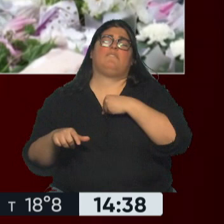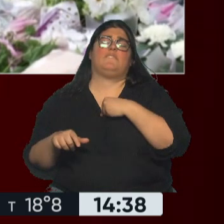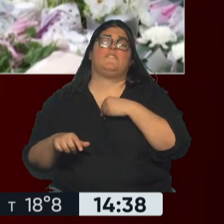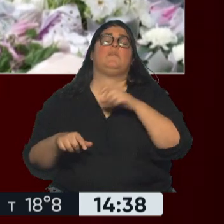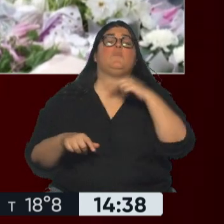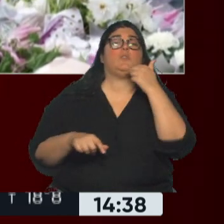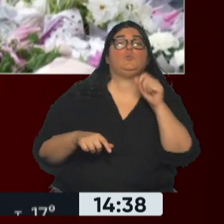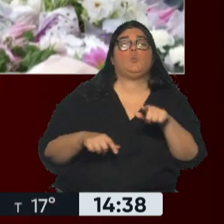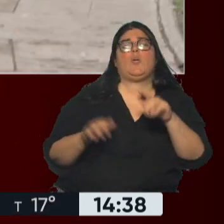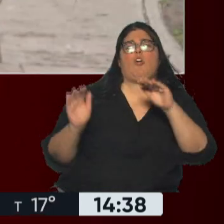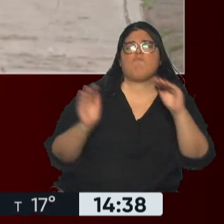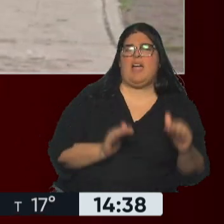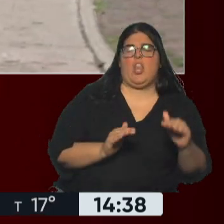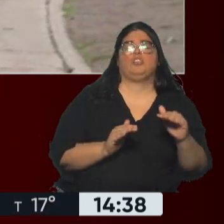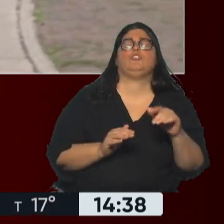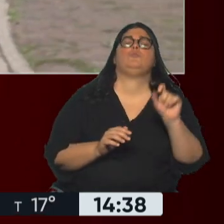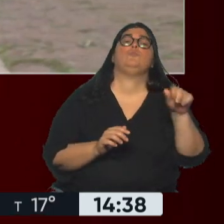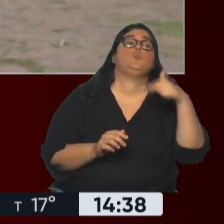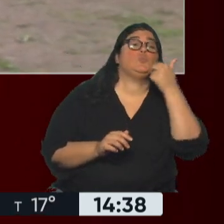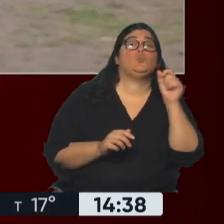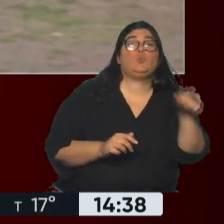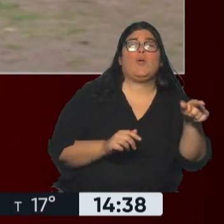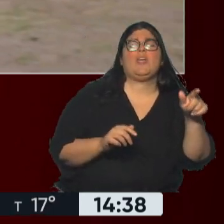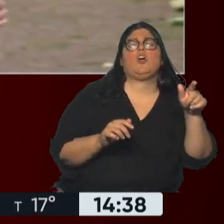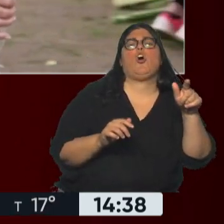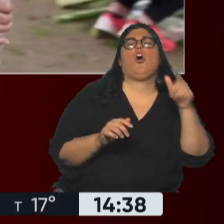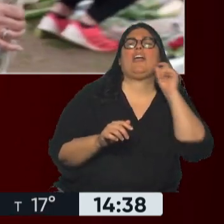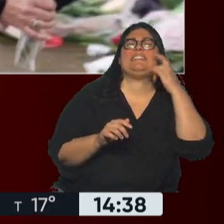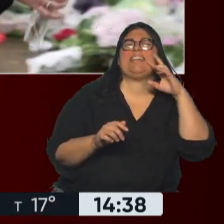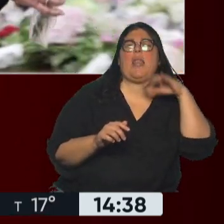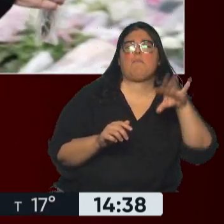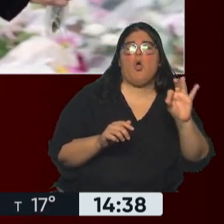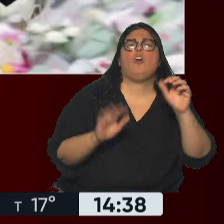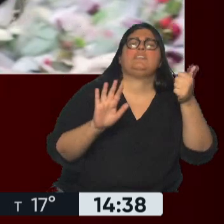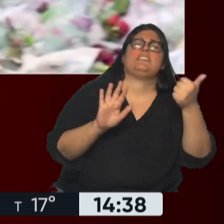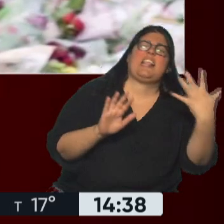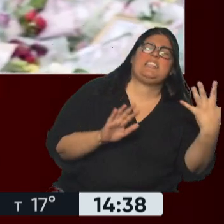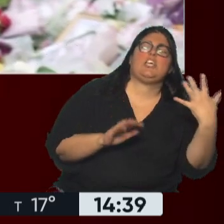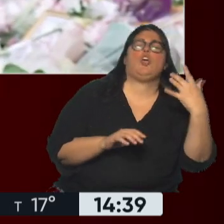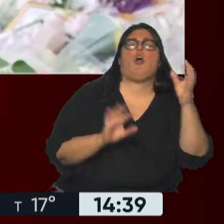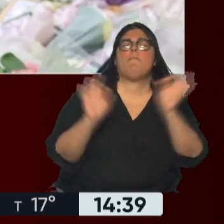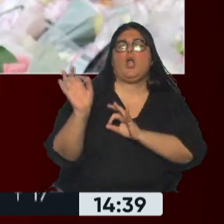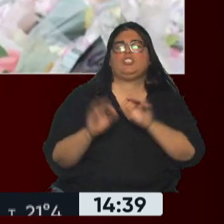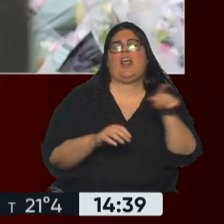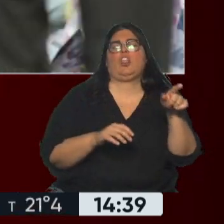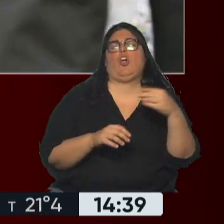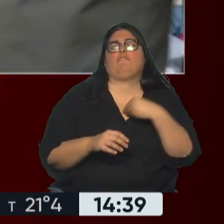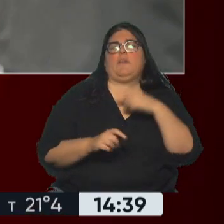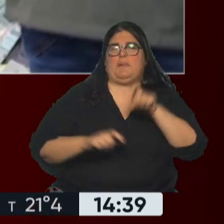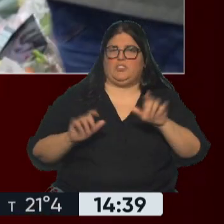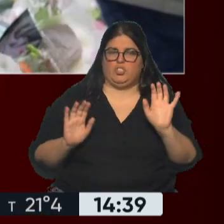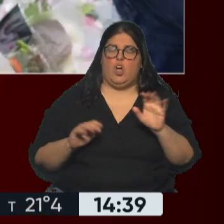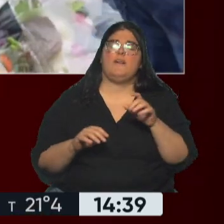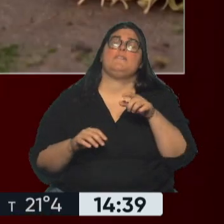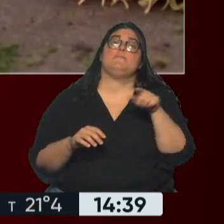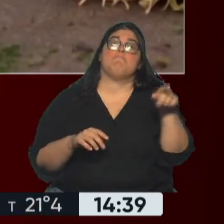hijo Guillermo en torno al 60-66%. Es decir que, bueno, por un lado, digamos, llega a este